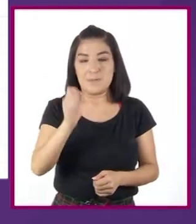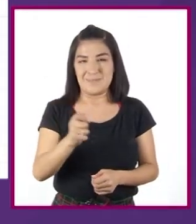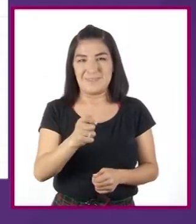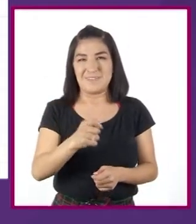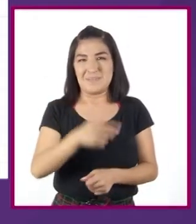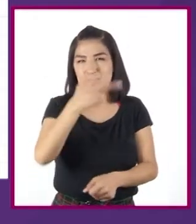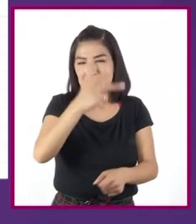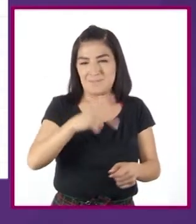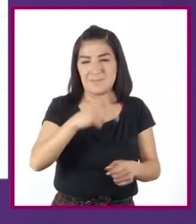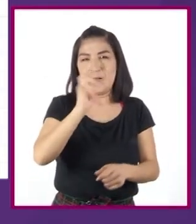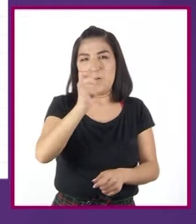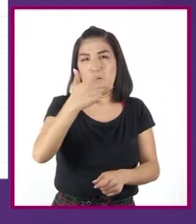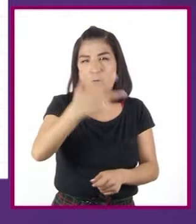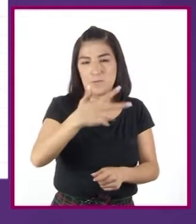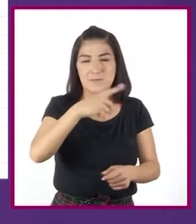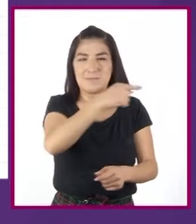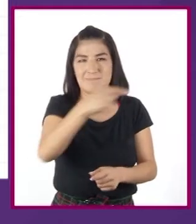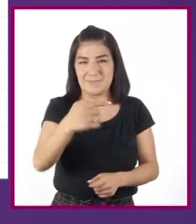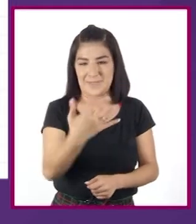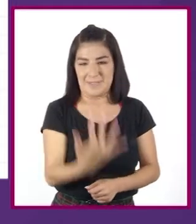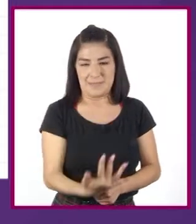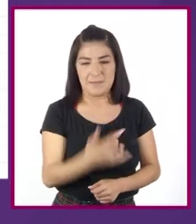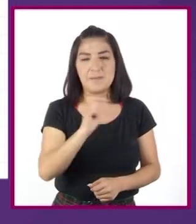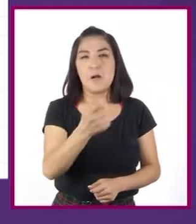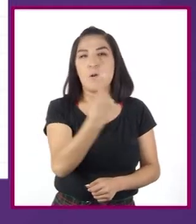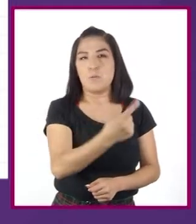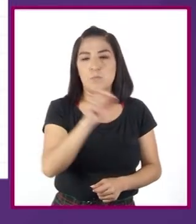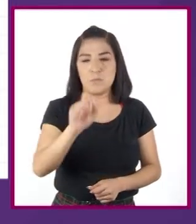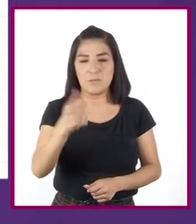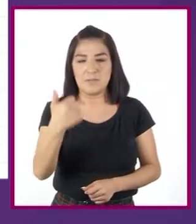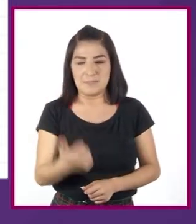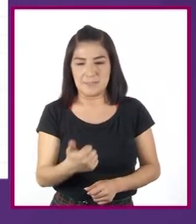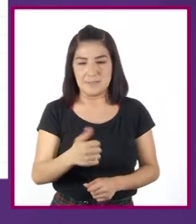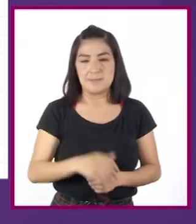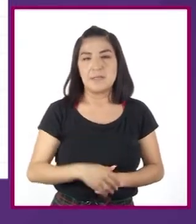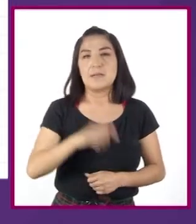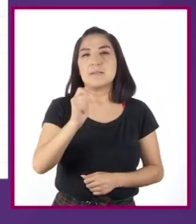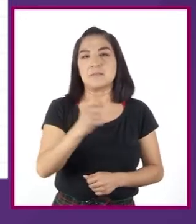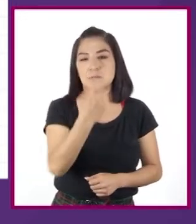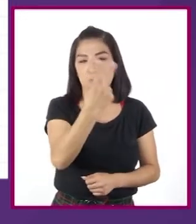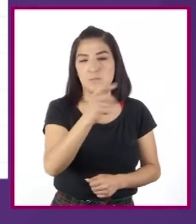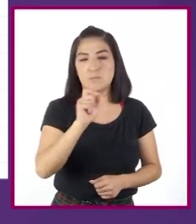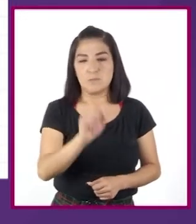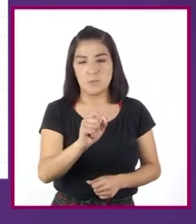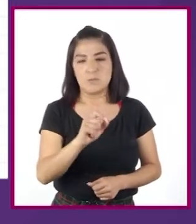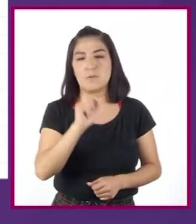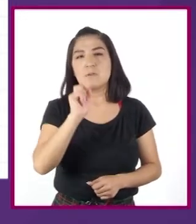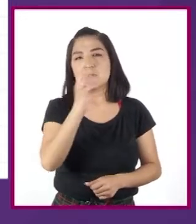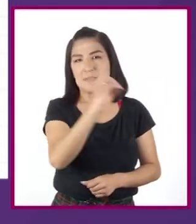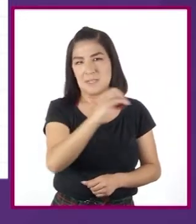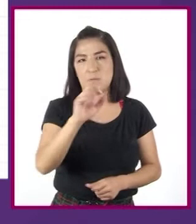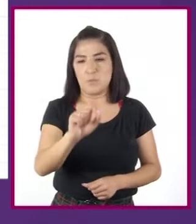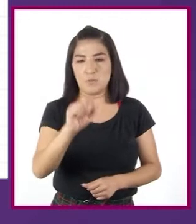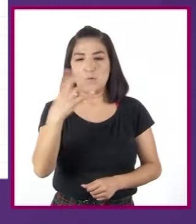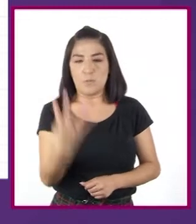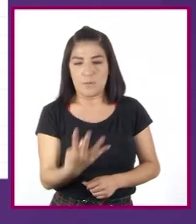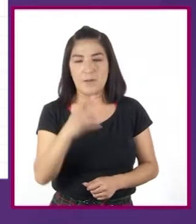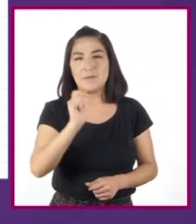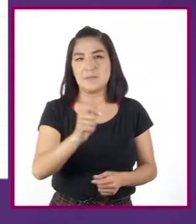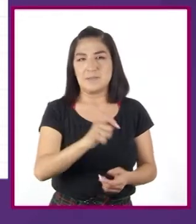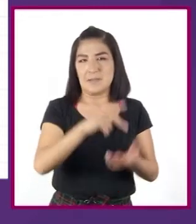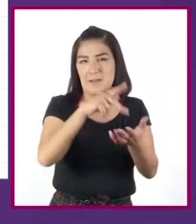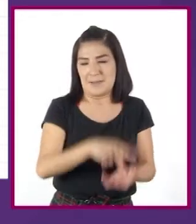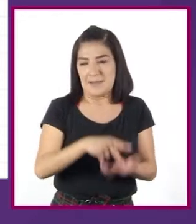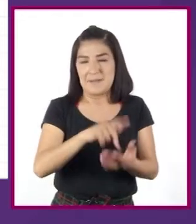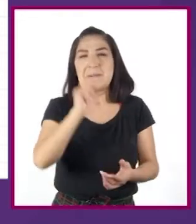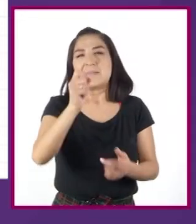son 1.6 cubetas. Y 2 quintos de agua, que son 0.4, lo cual equivale a un